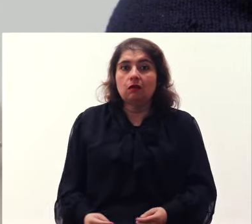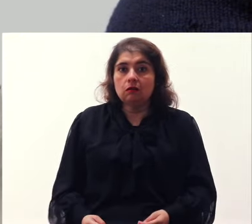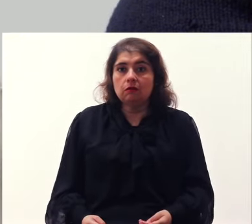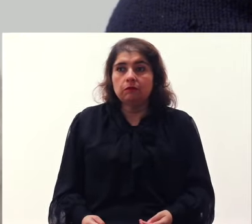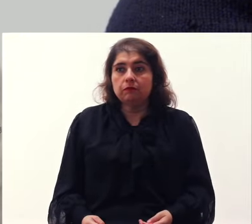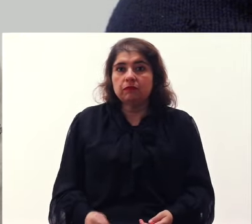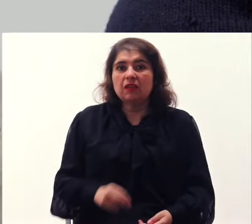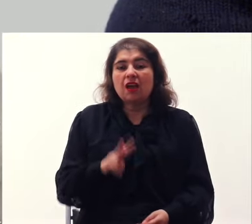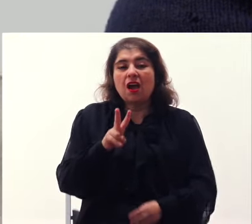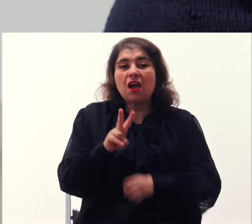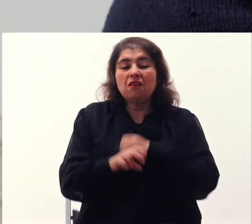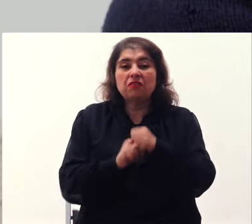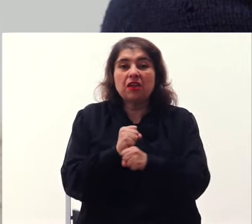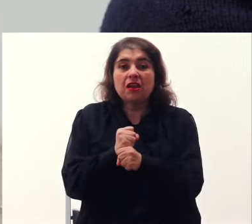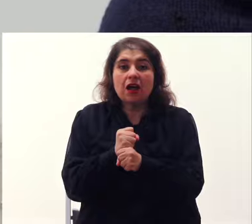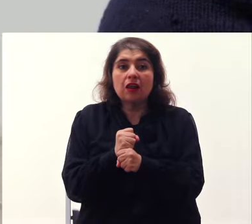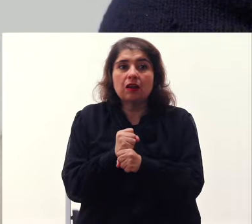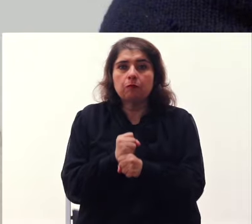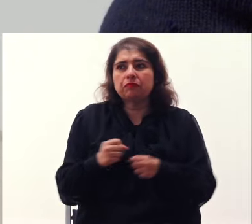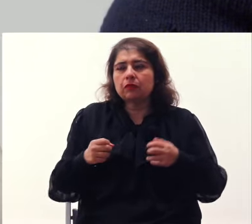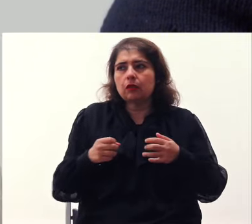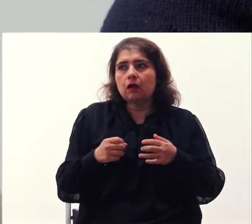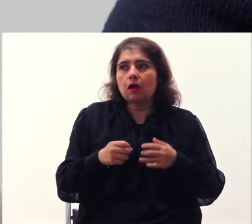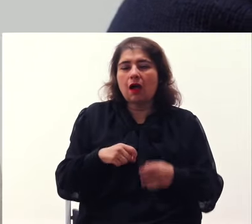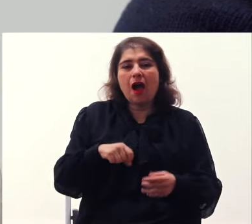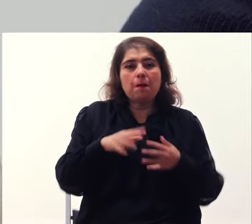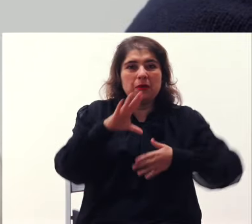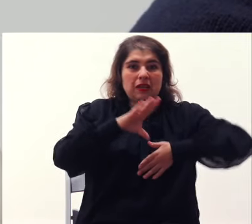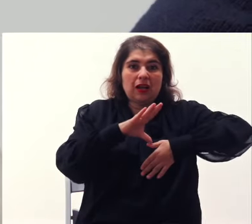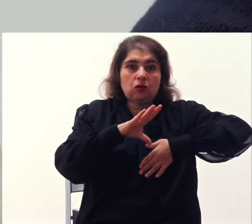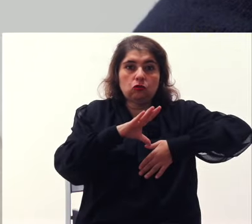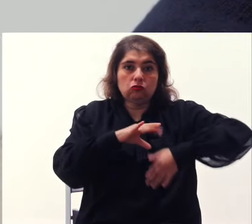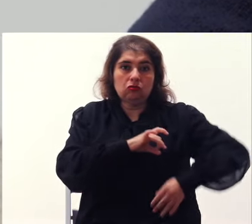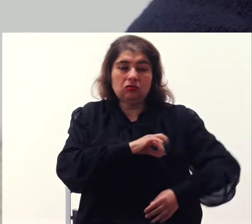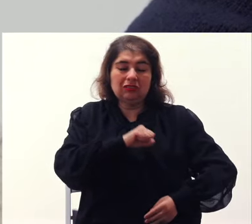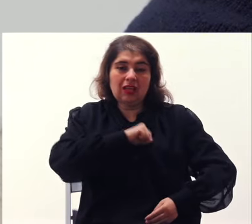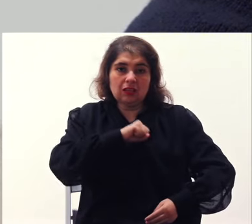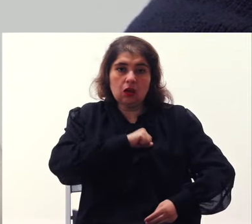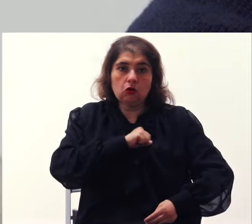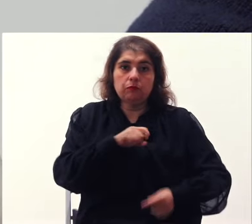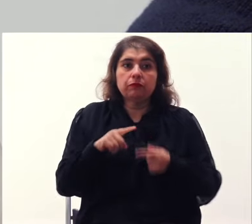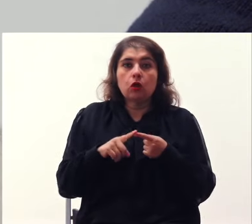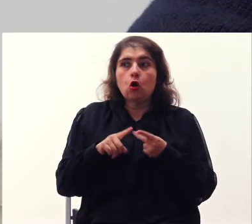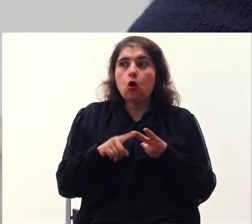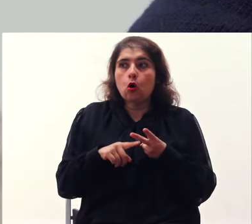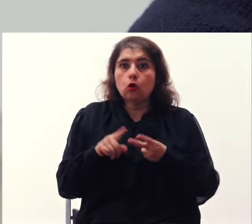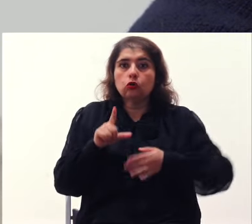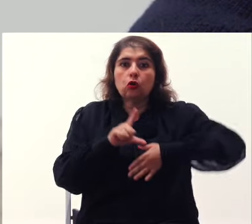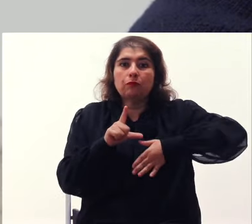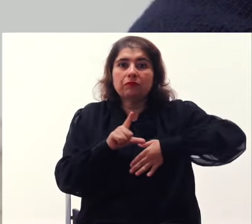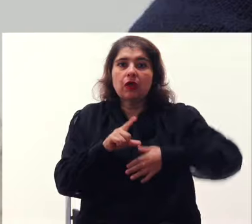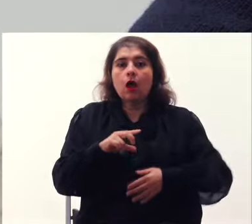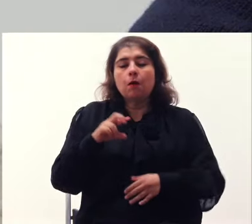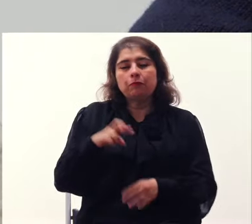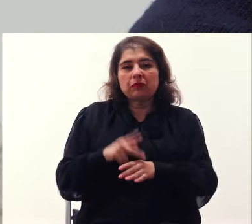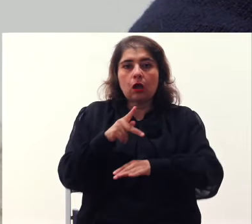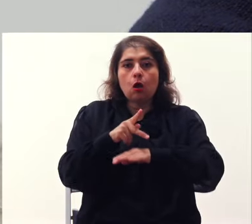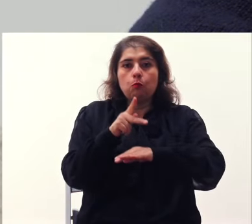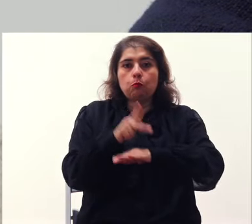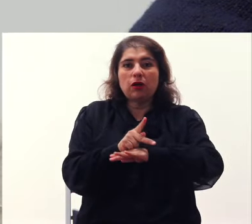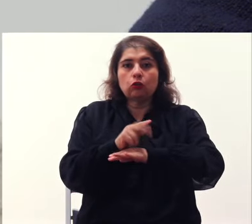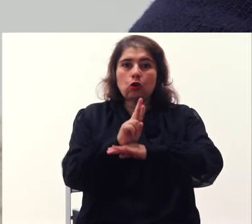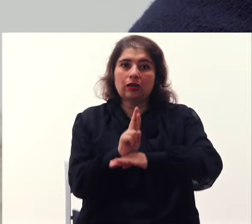gráfica original. Están las bienales de grabado americanas celebradas en Santiago, está la Bienal de Grabado de Latinoamericana de San Juan